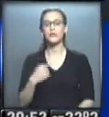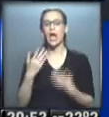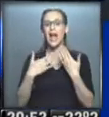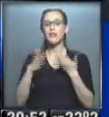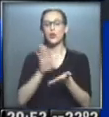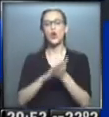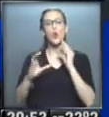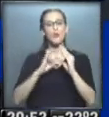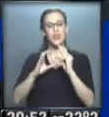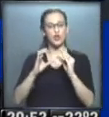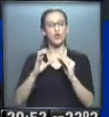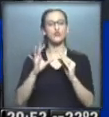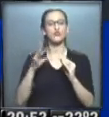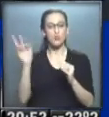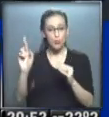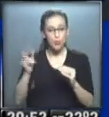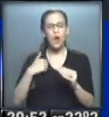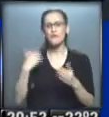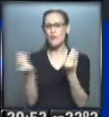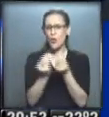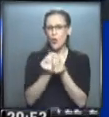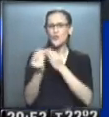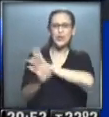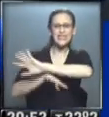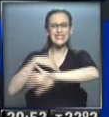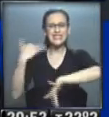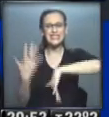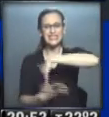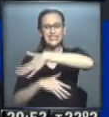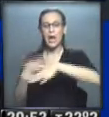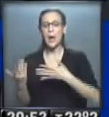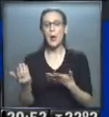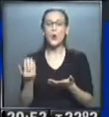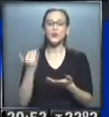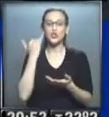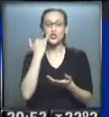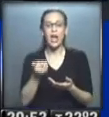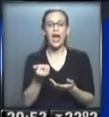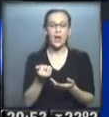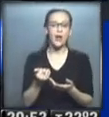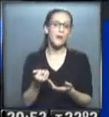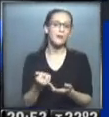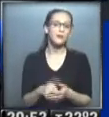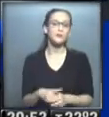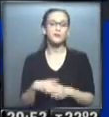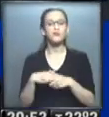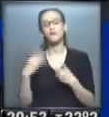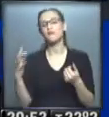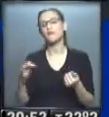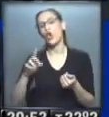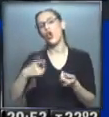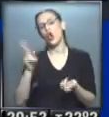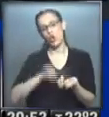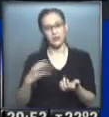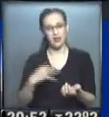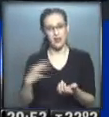de comunicación, efectivamente mucha repercusión, mucho más que para el 30º aniversario o el 20º. Un detalle para